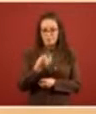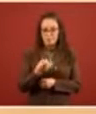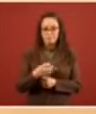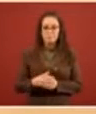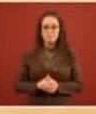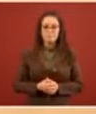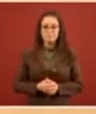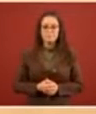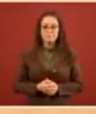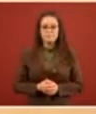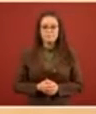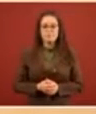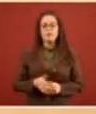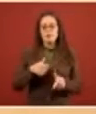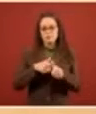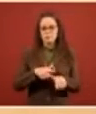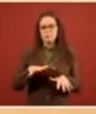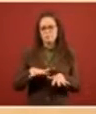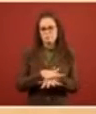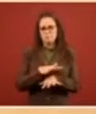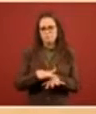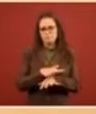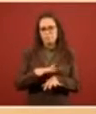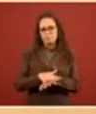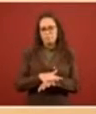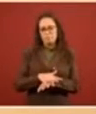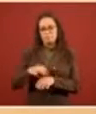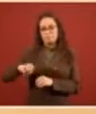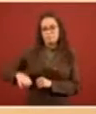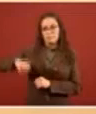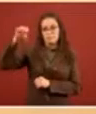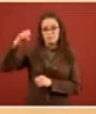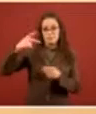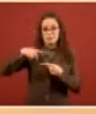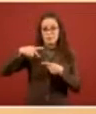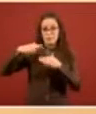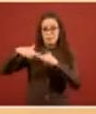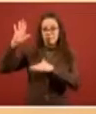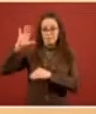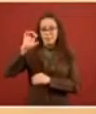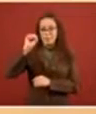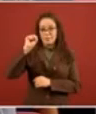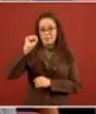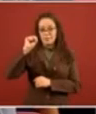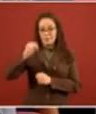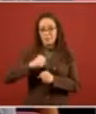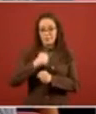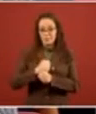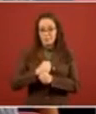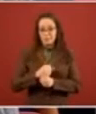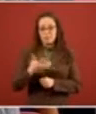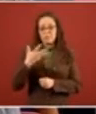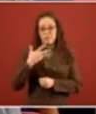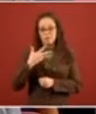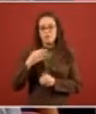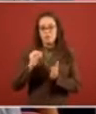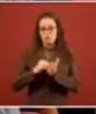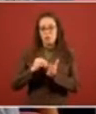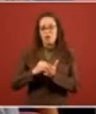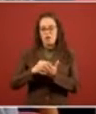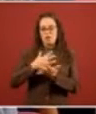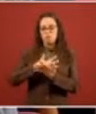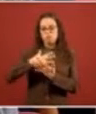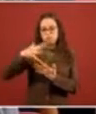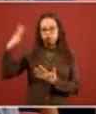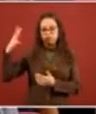ese cambio que sucede a los 60 años de edad, en donde a esa edad y de ahí para adelante se incrementa la cantidad de